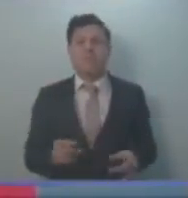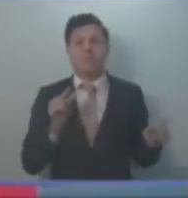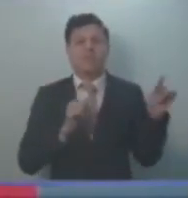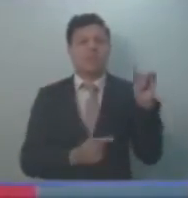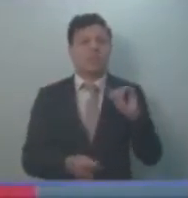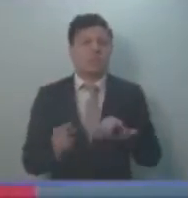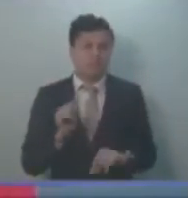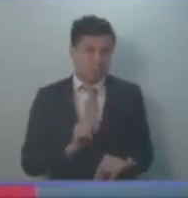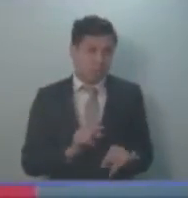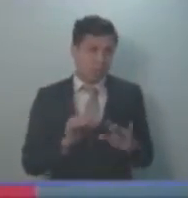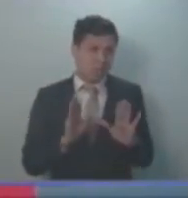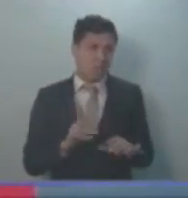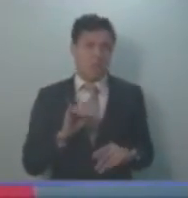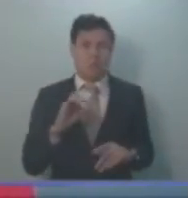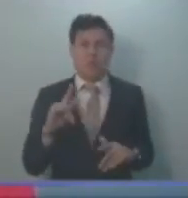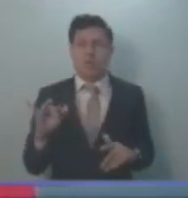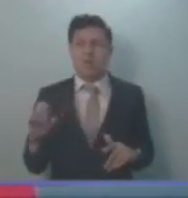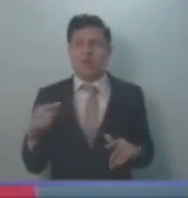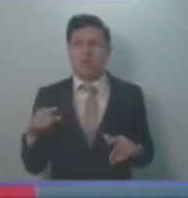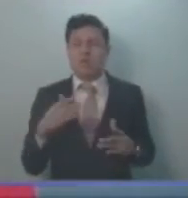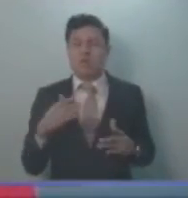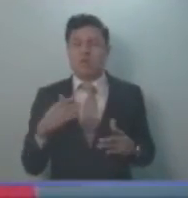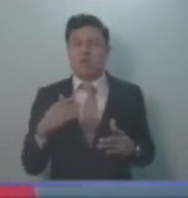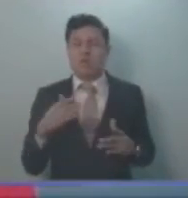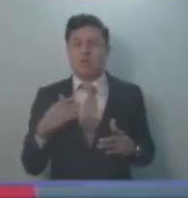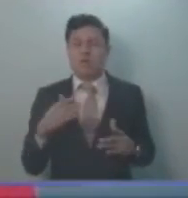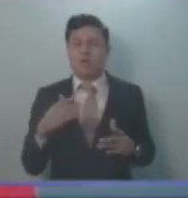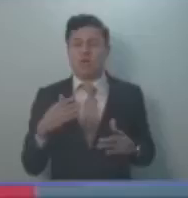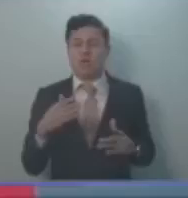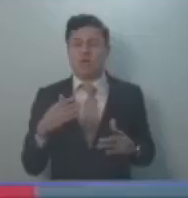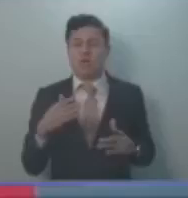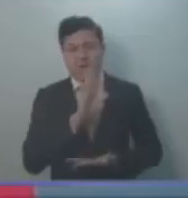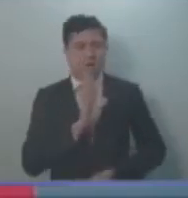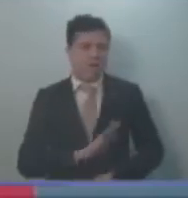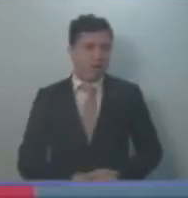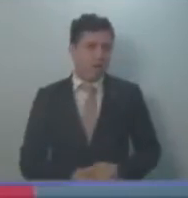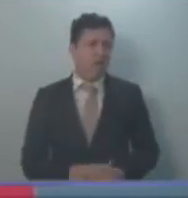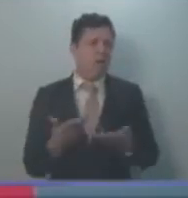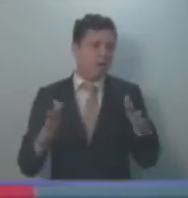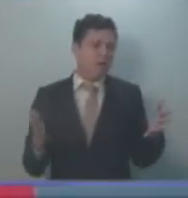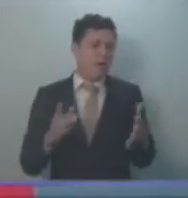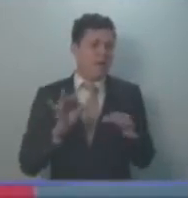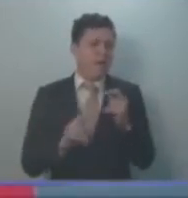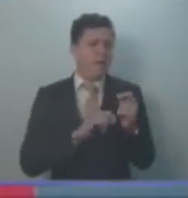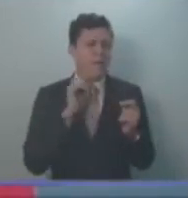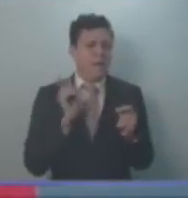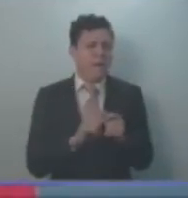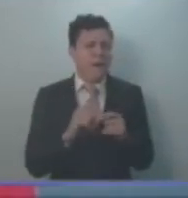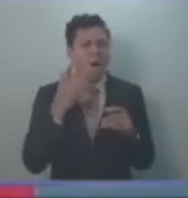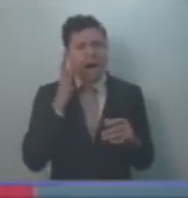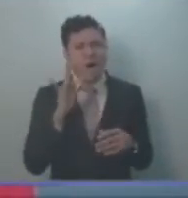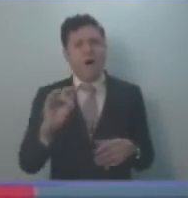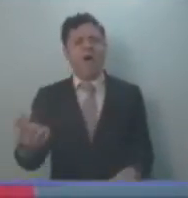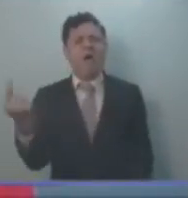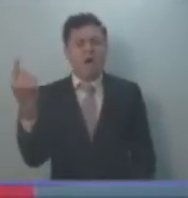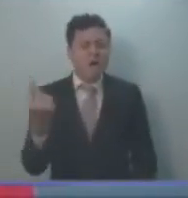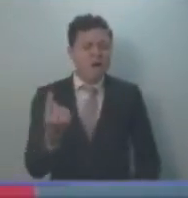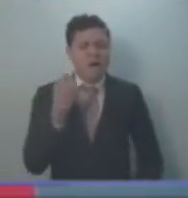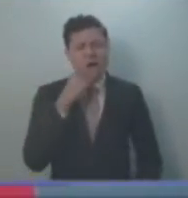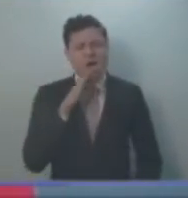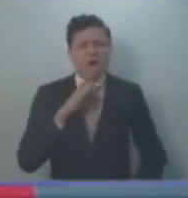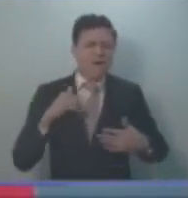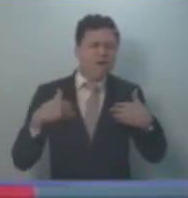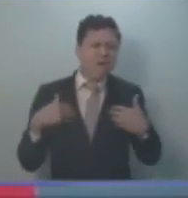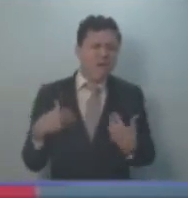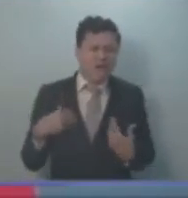quimioterapia o diálisis, según sea la enfermedad, causándole efectos como fatiga, dolores